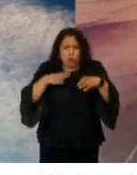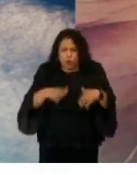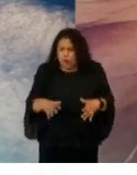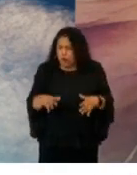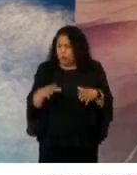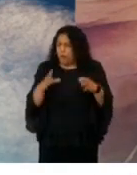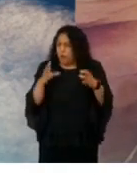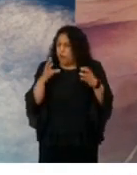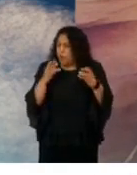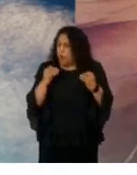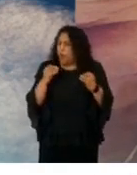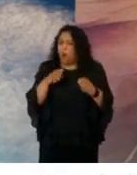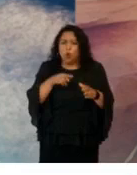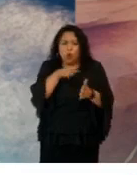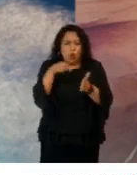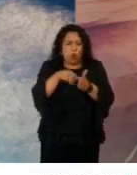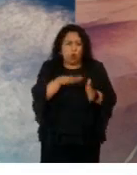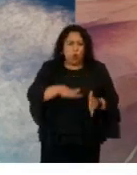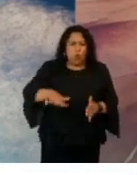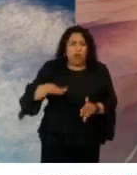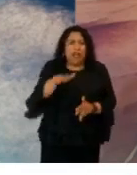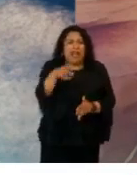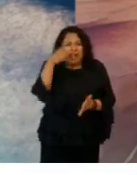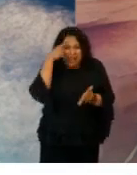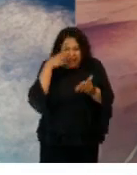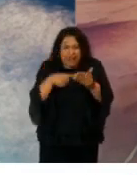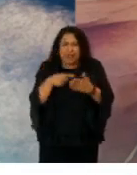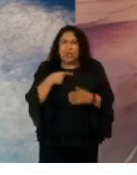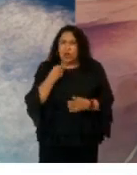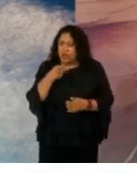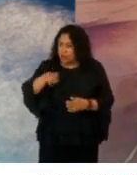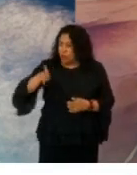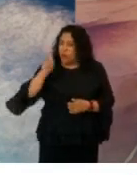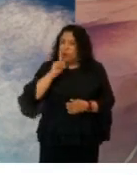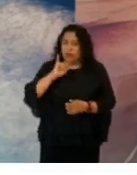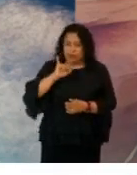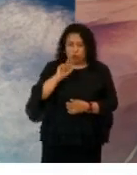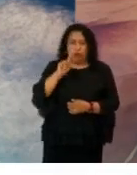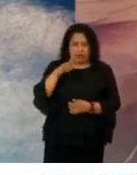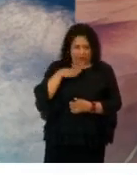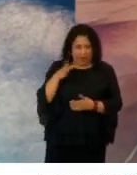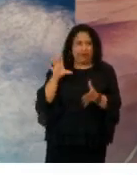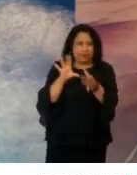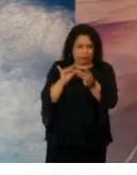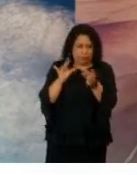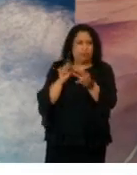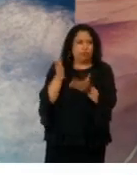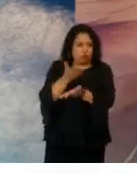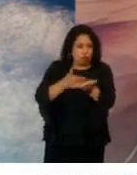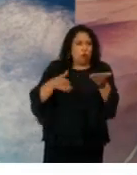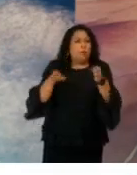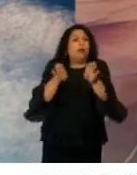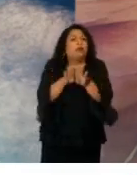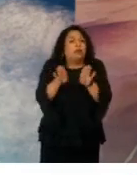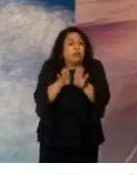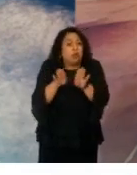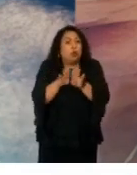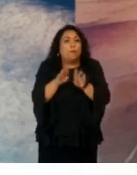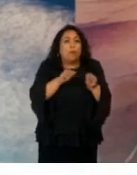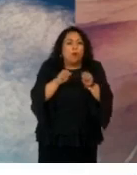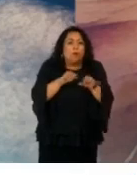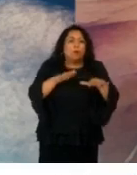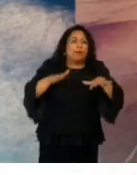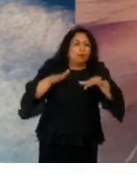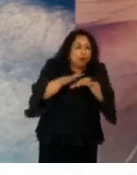sea de la demarcación. Y ahí creo que Tremendas tiene una explicación que compartir en ese sentido de cómo se moviliza